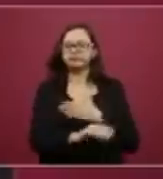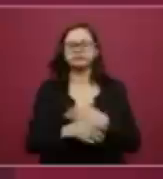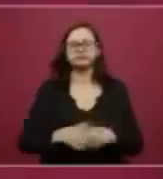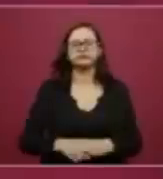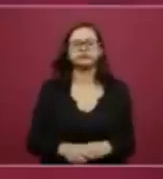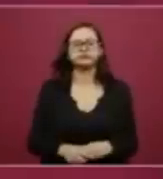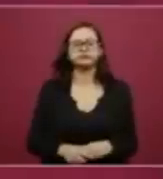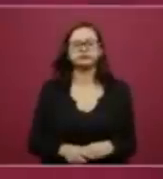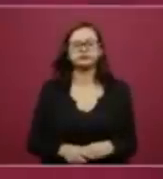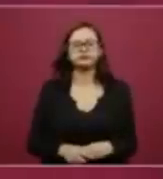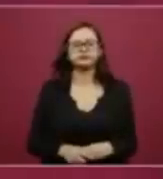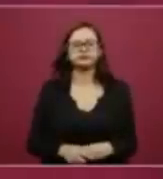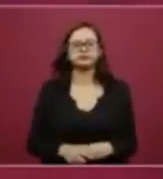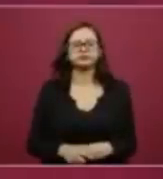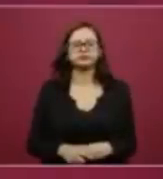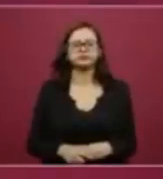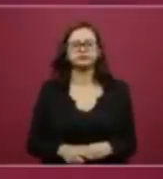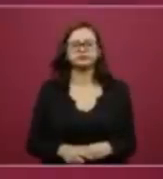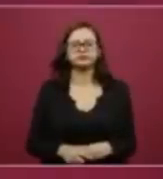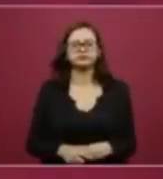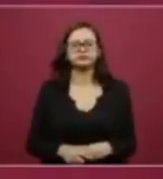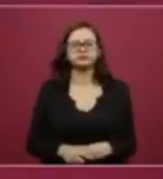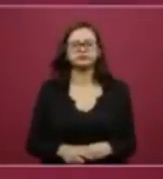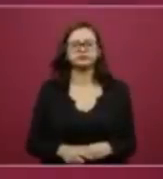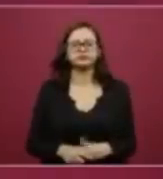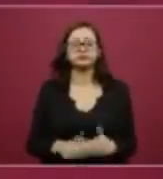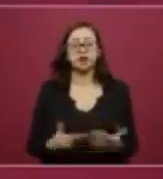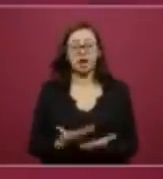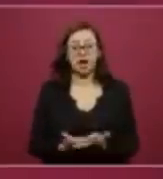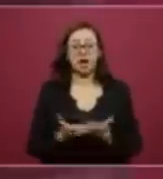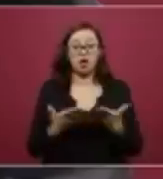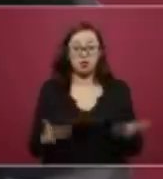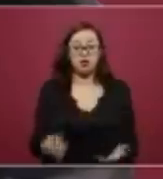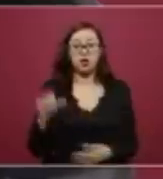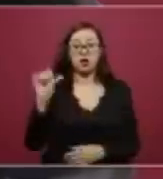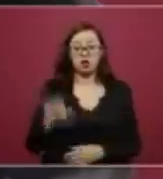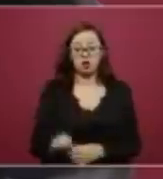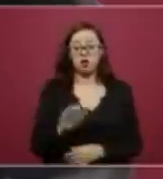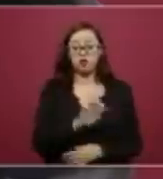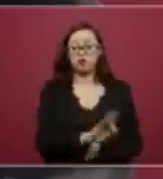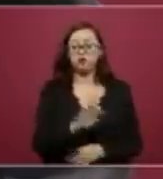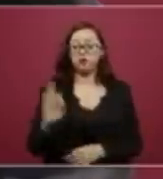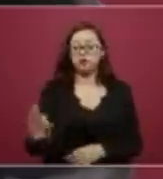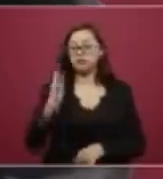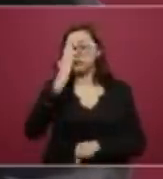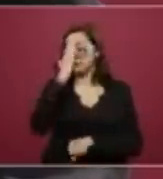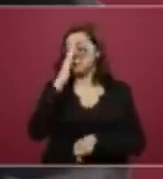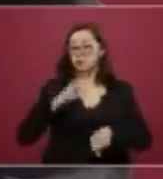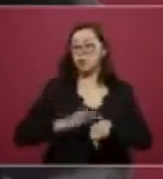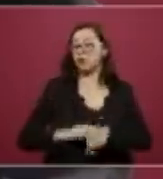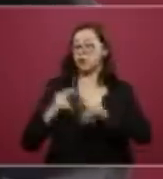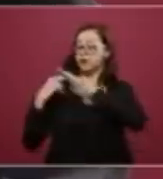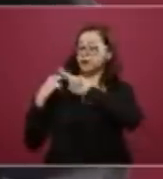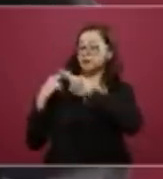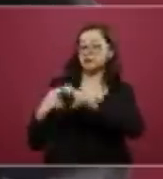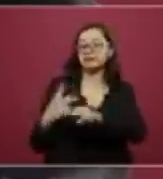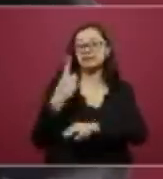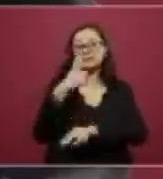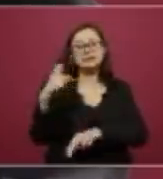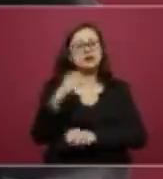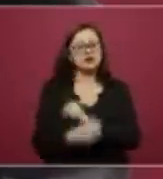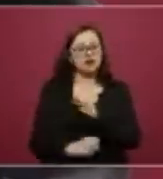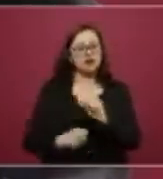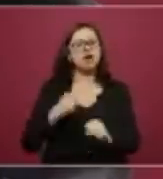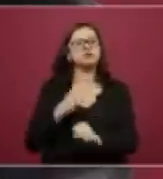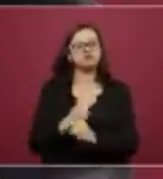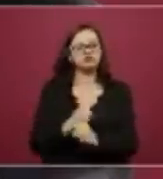Tenemos que recordar esta fecha, estos 100 años de